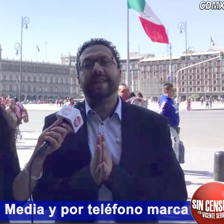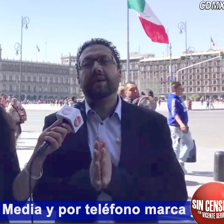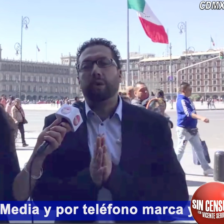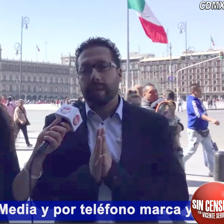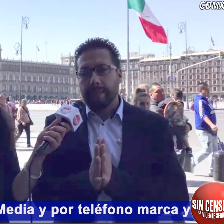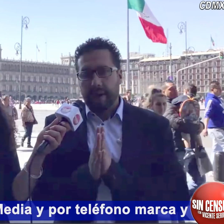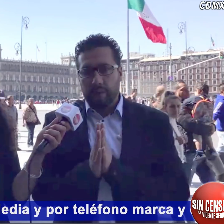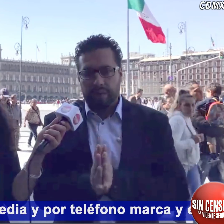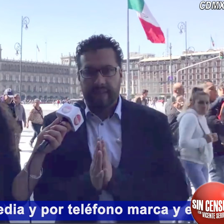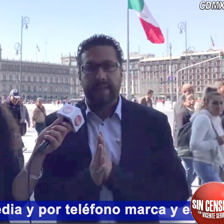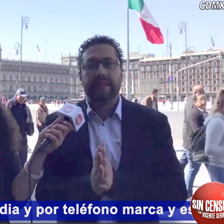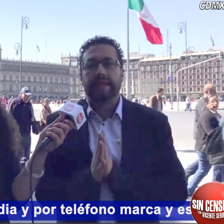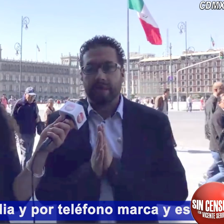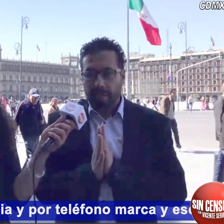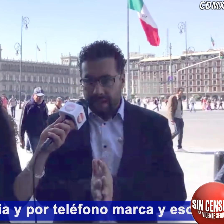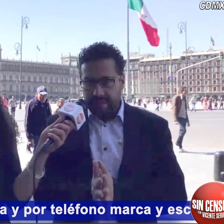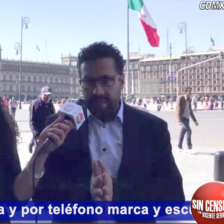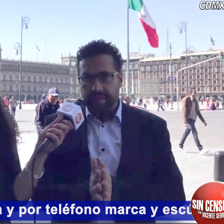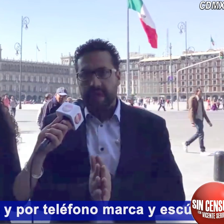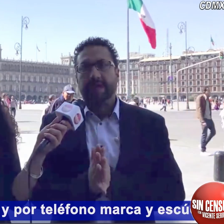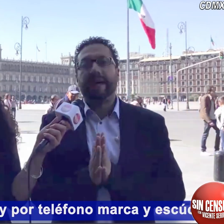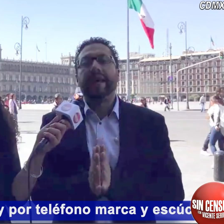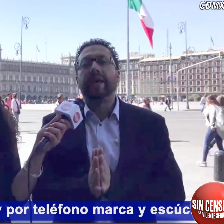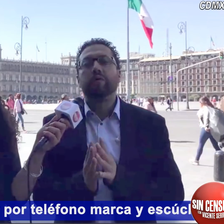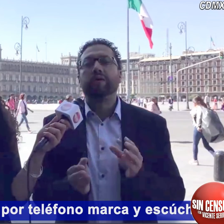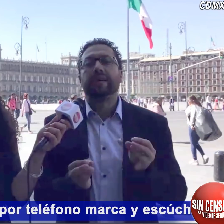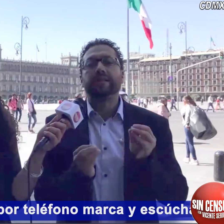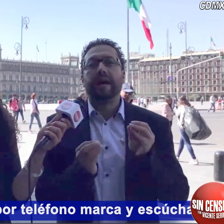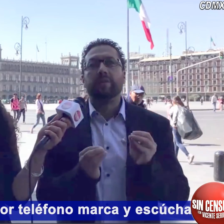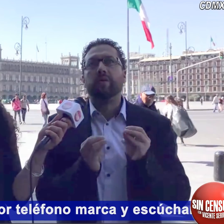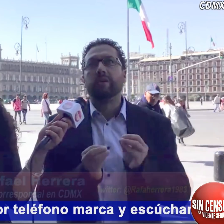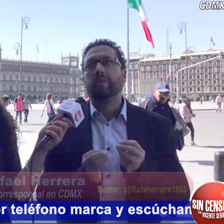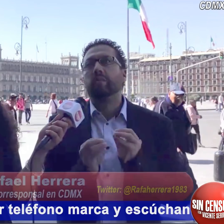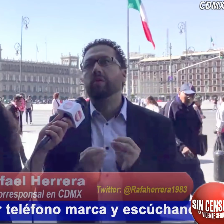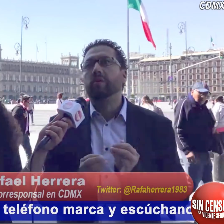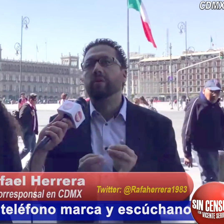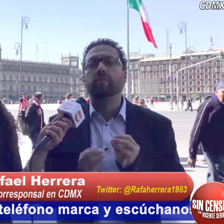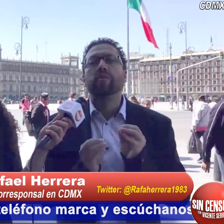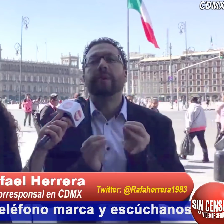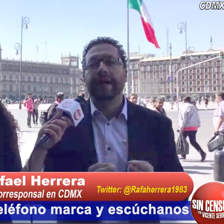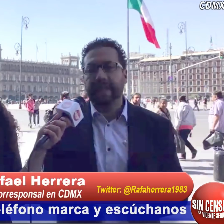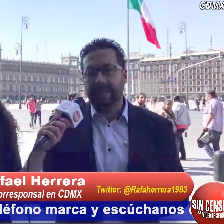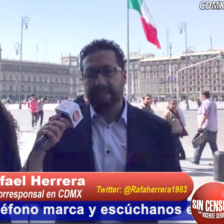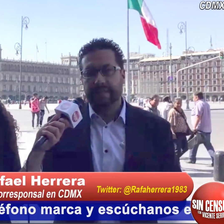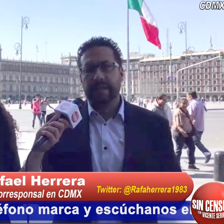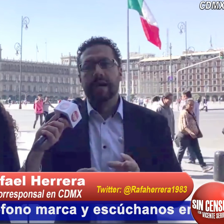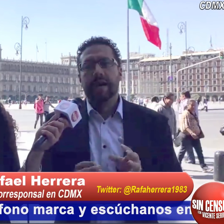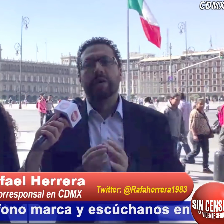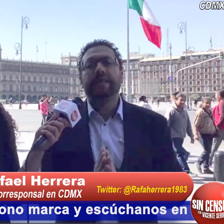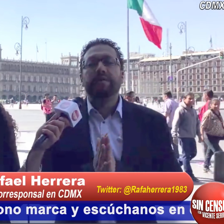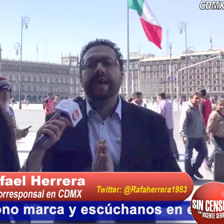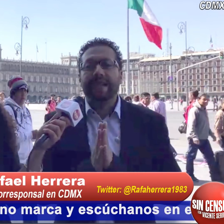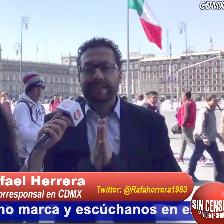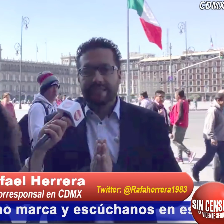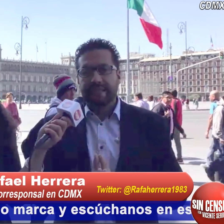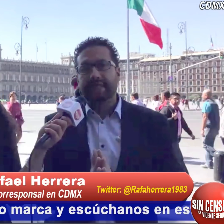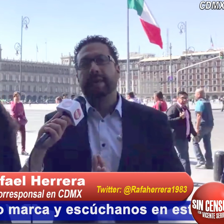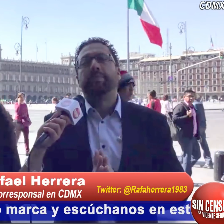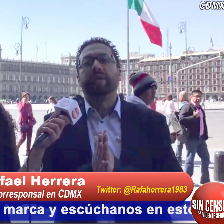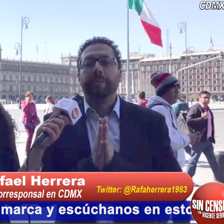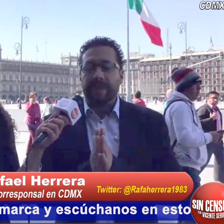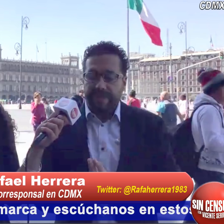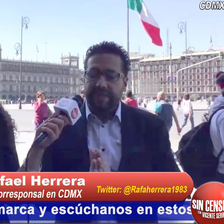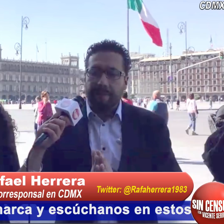si cobraba cuotas anteriormente que eran cuotas a lo mejor muy muy baratas ahorita hay una resistencia